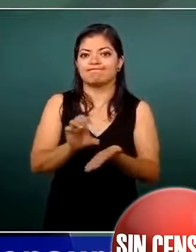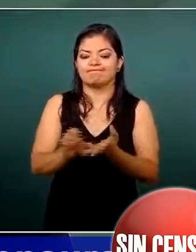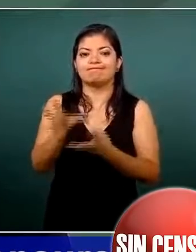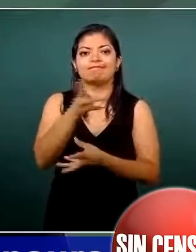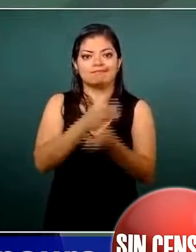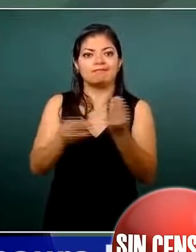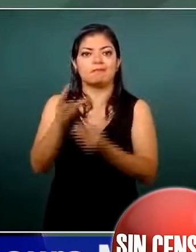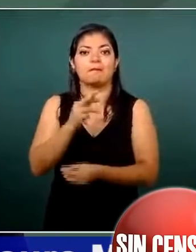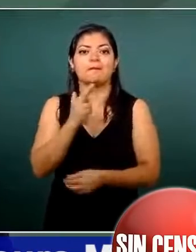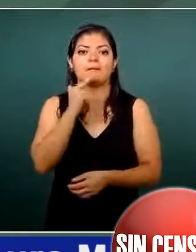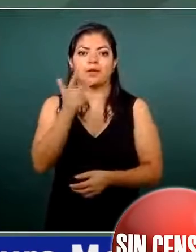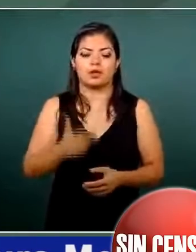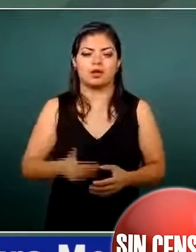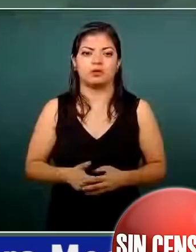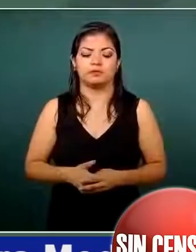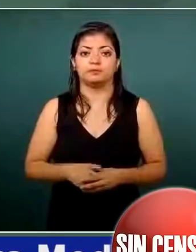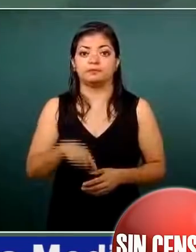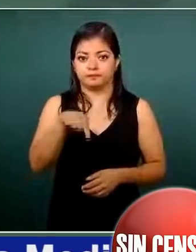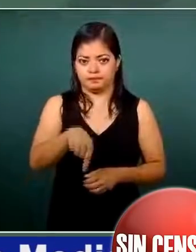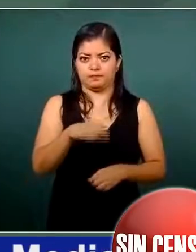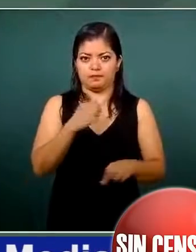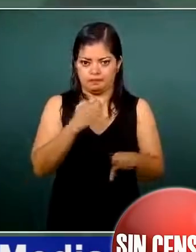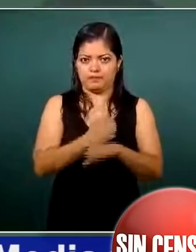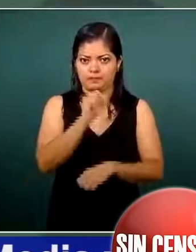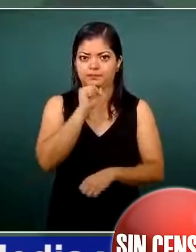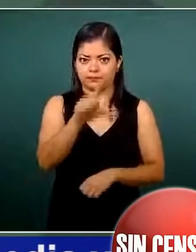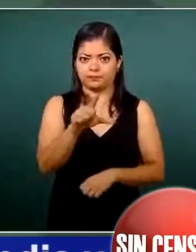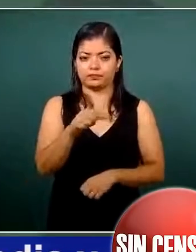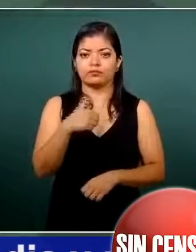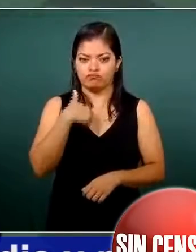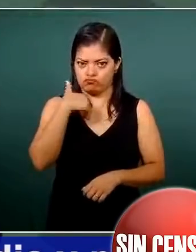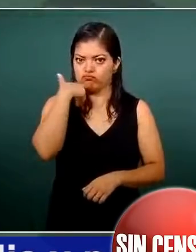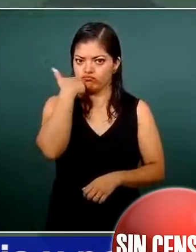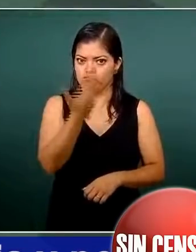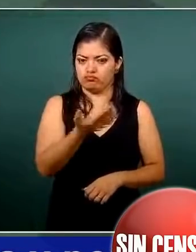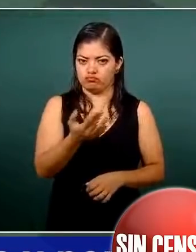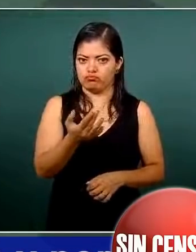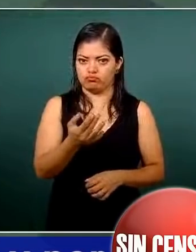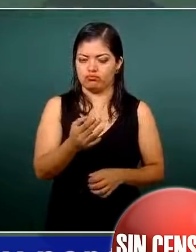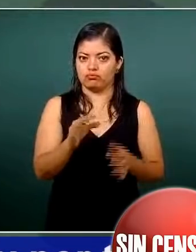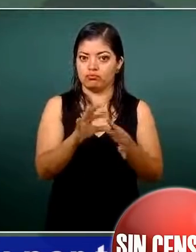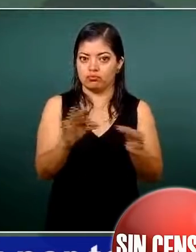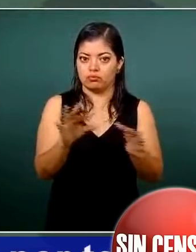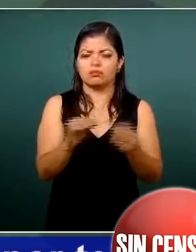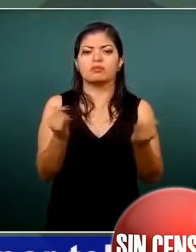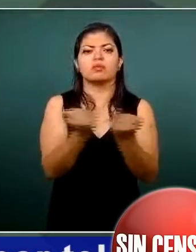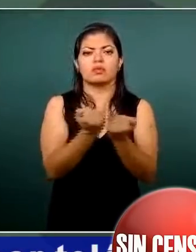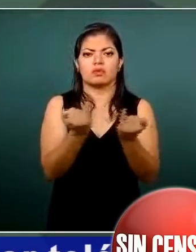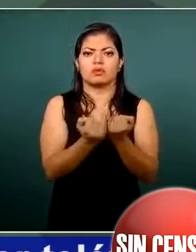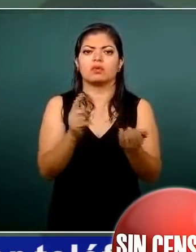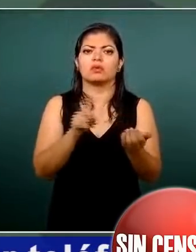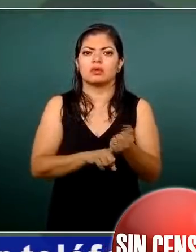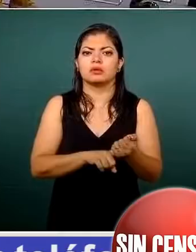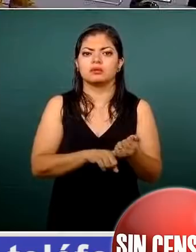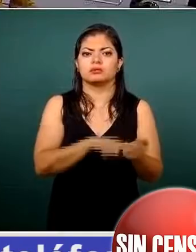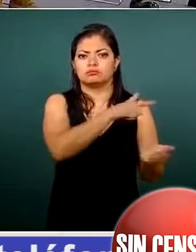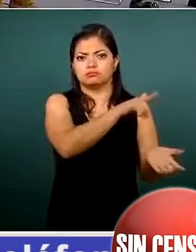caso de Jalisco, quiero comentarles que además de las participaciones federales,